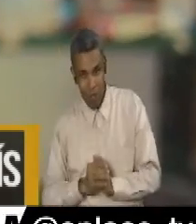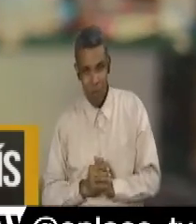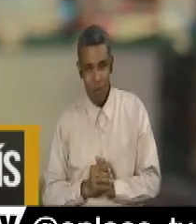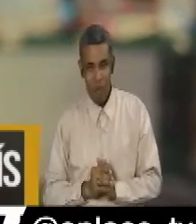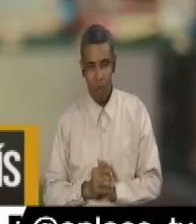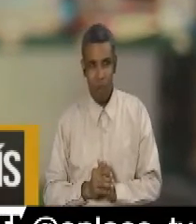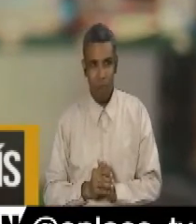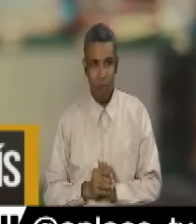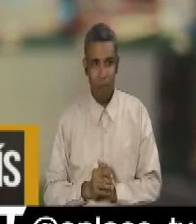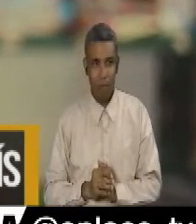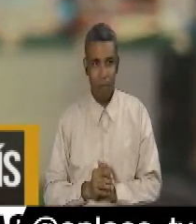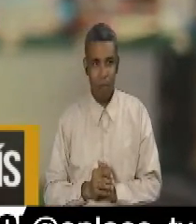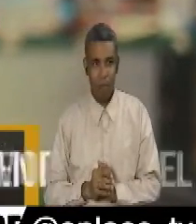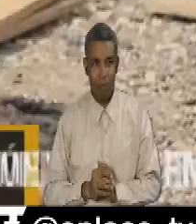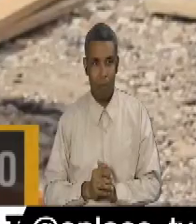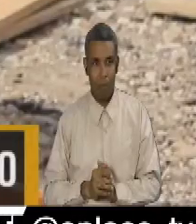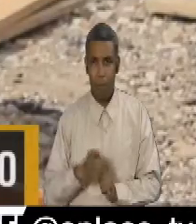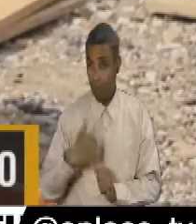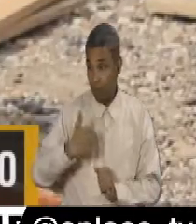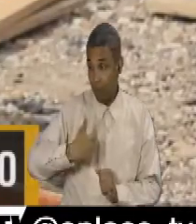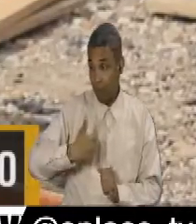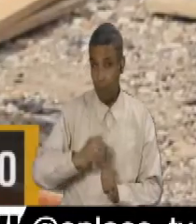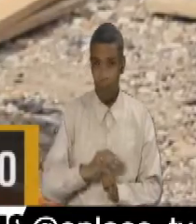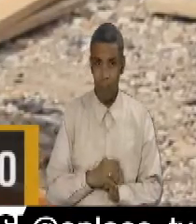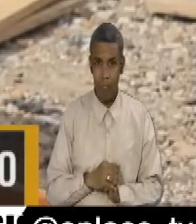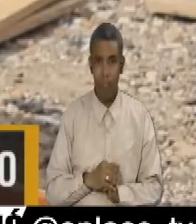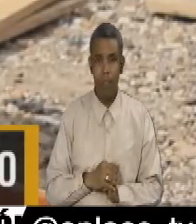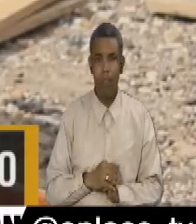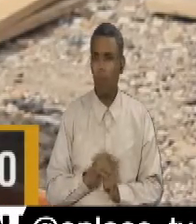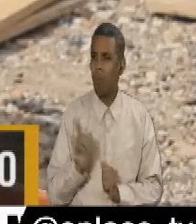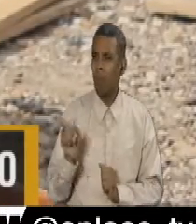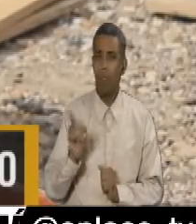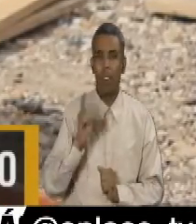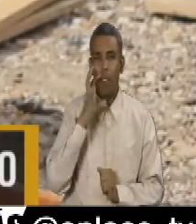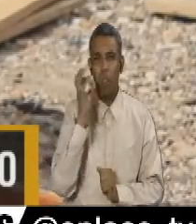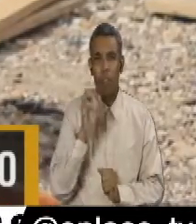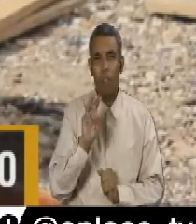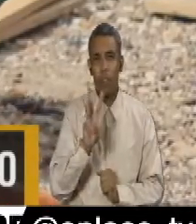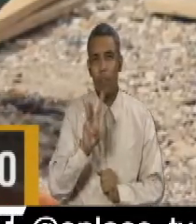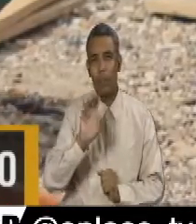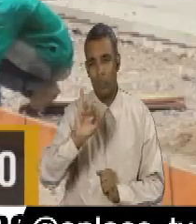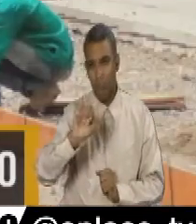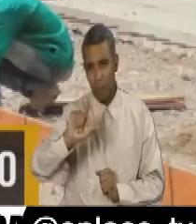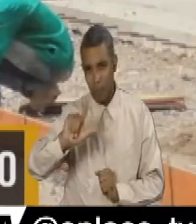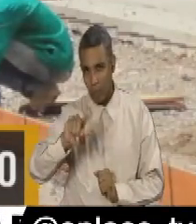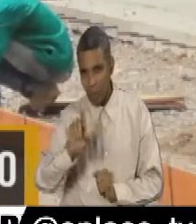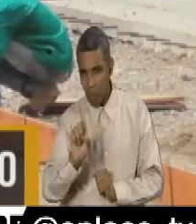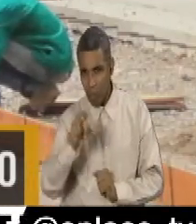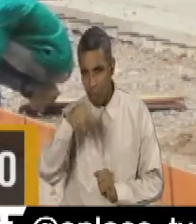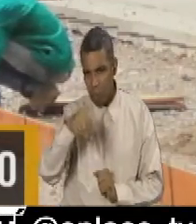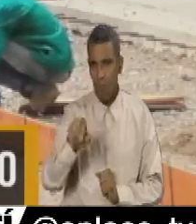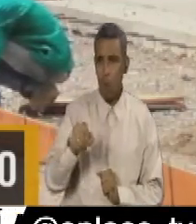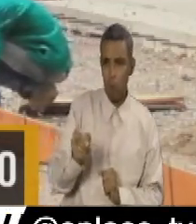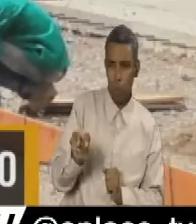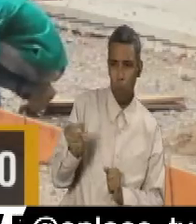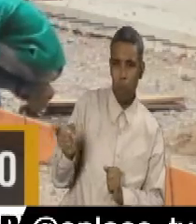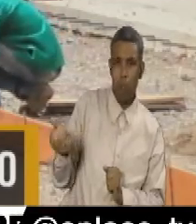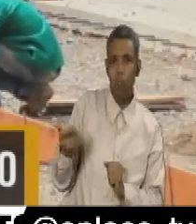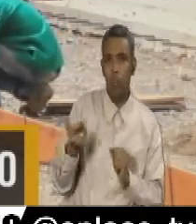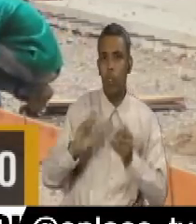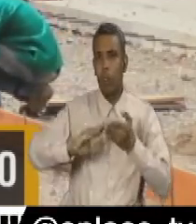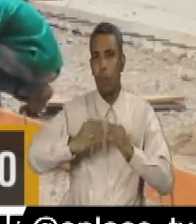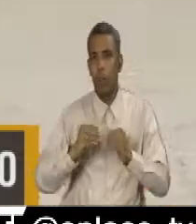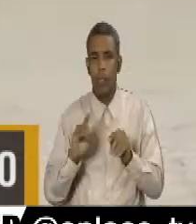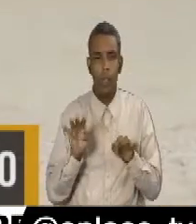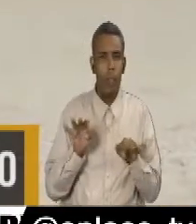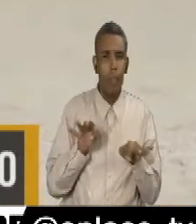De todas maneras es un bien que se hace para el barrio. Como Wilson y Héctor, otros pobladores de la zona fueron testigos durante el fin de semana de la visita